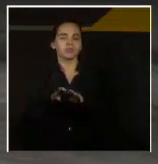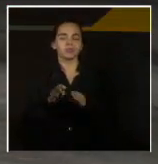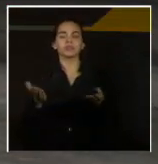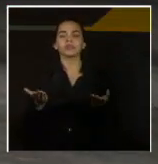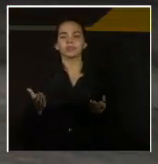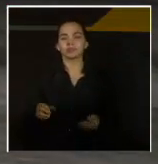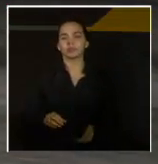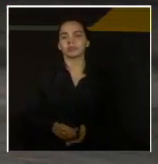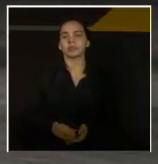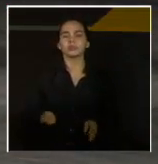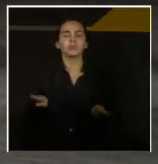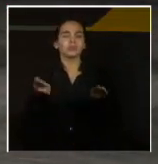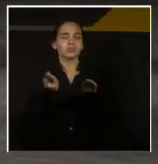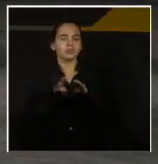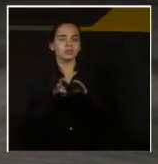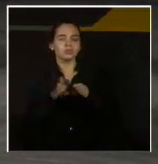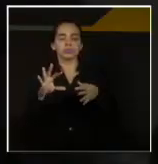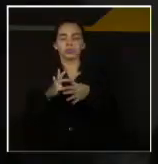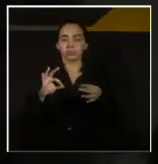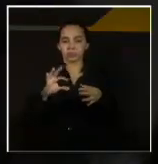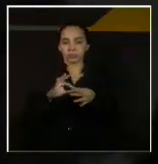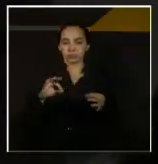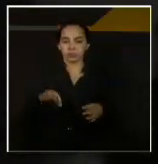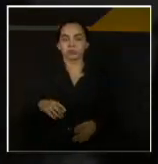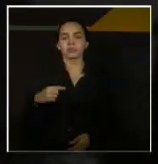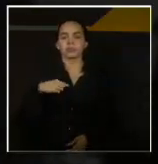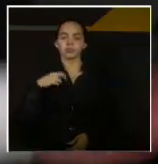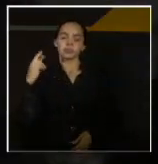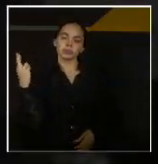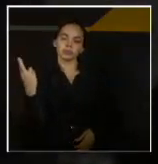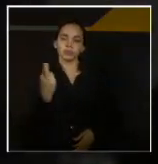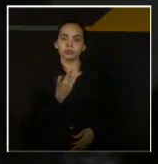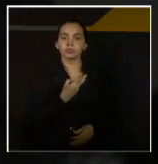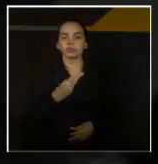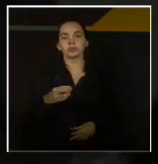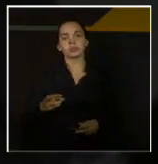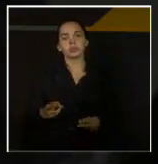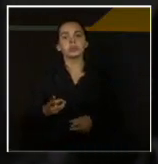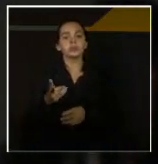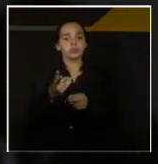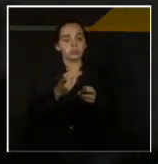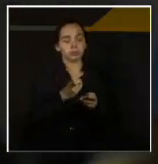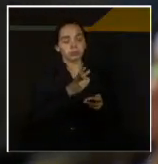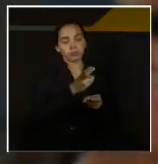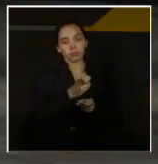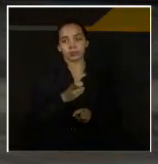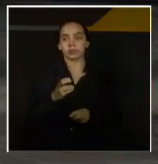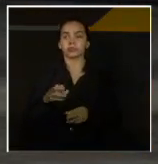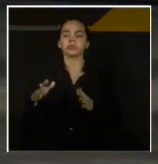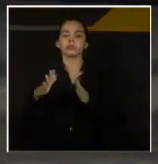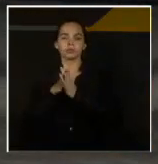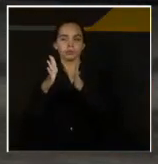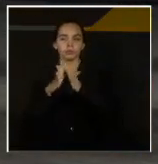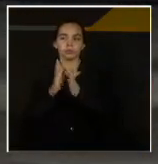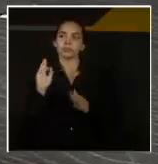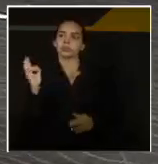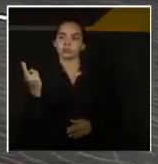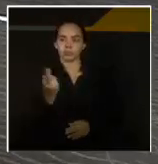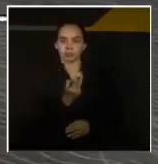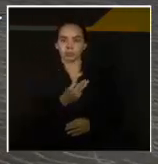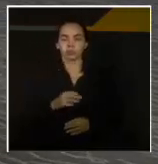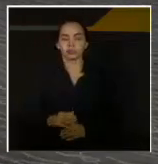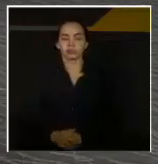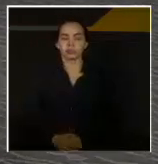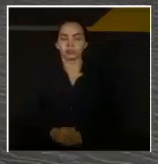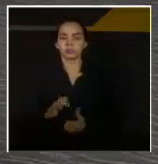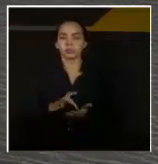hacer las cosas o cómo se van a hacer las cosas. Nosotros vamos a invitarlos a participar con nosotros. Muchas gracias.